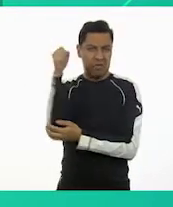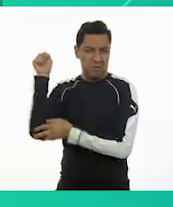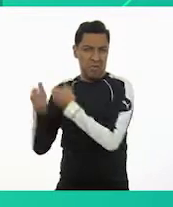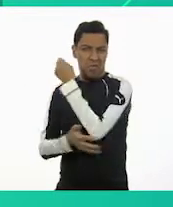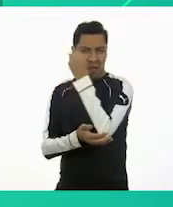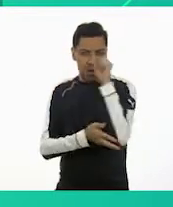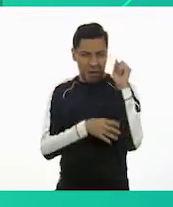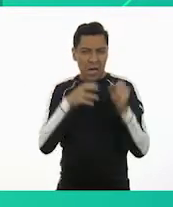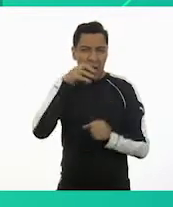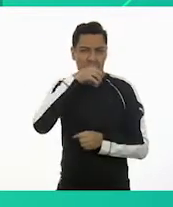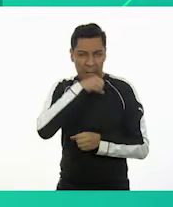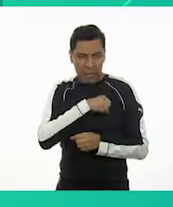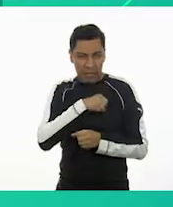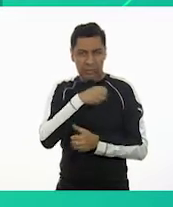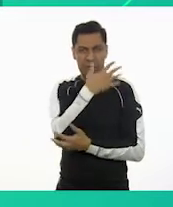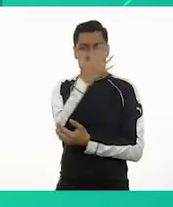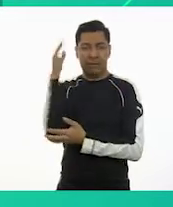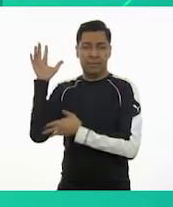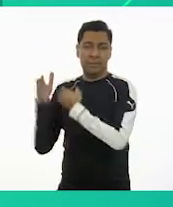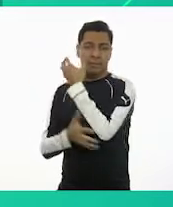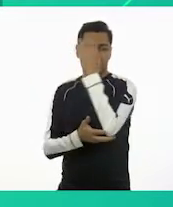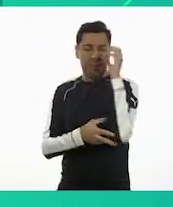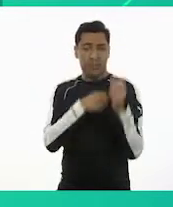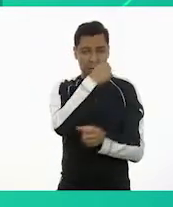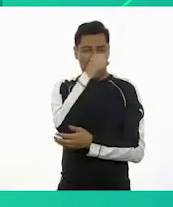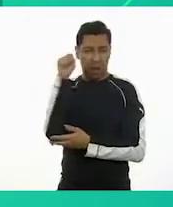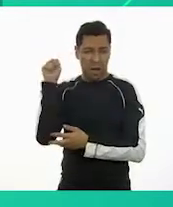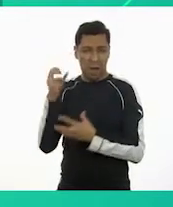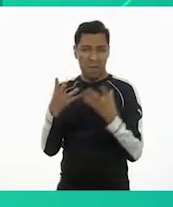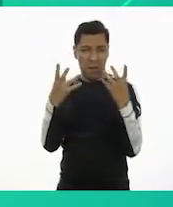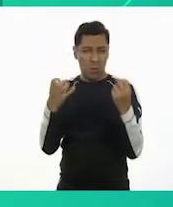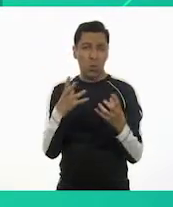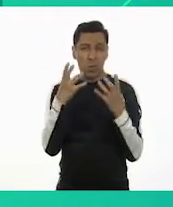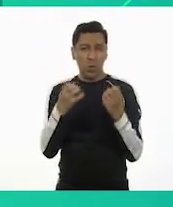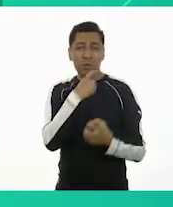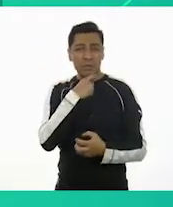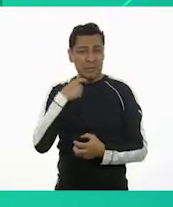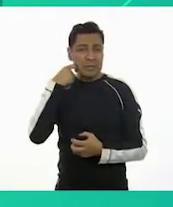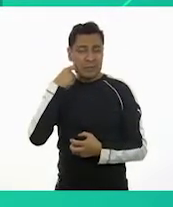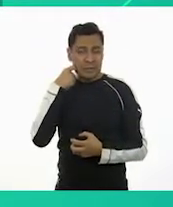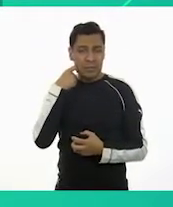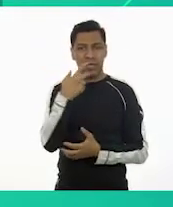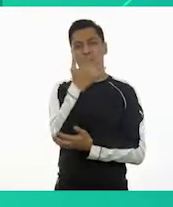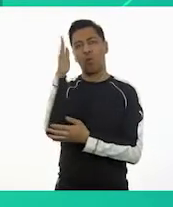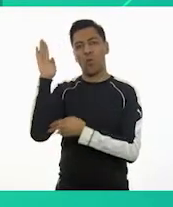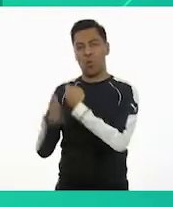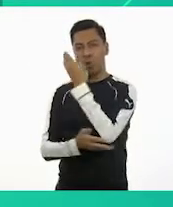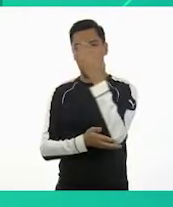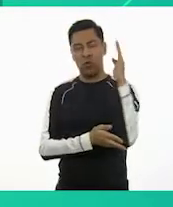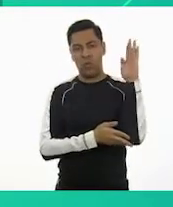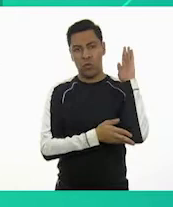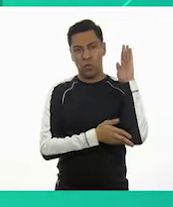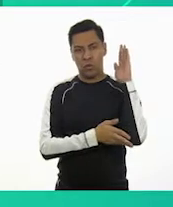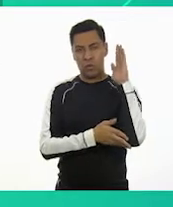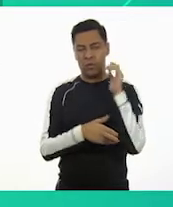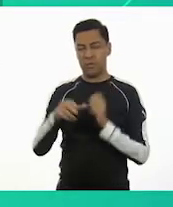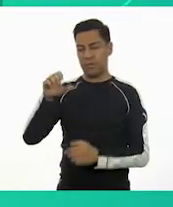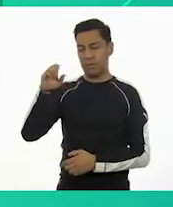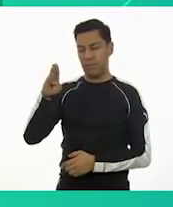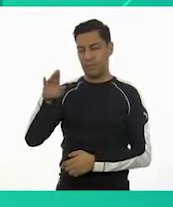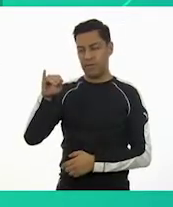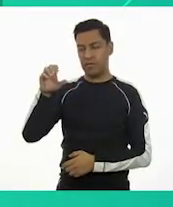húmeda, selva seca, bosque de coníferas, bosque mesófilo,